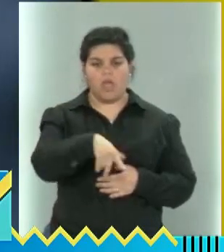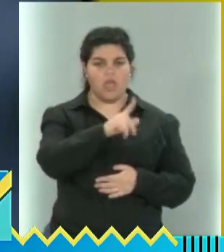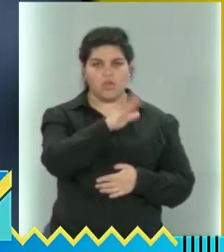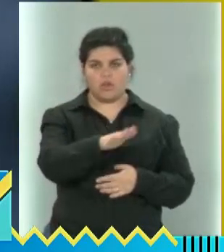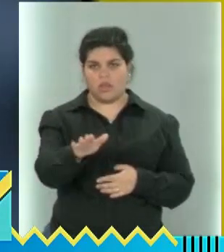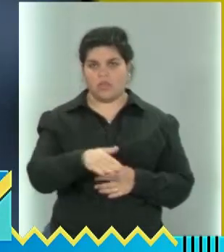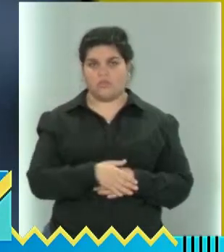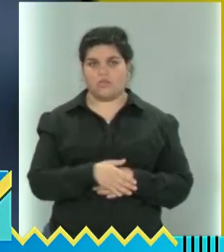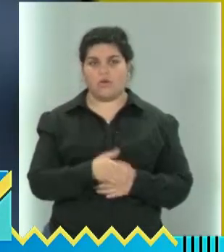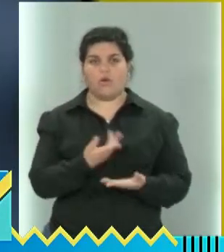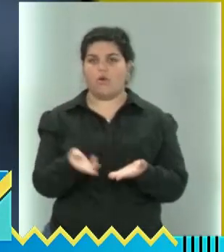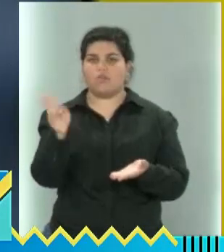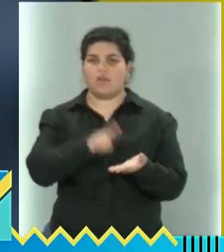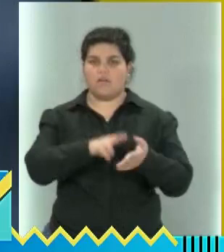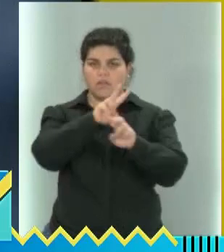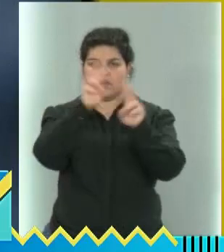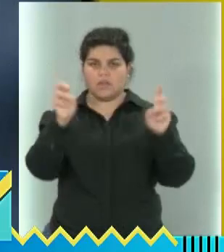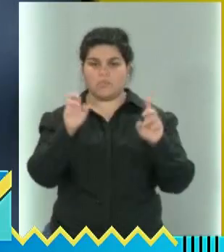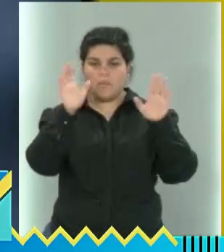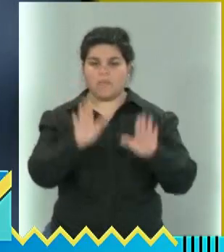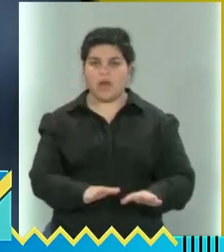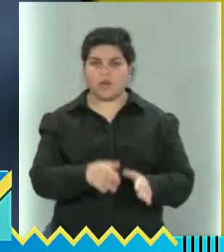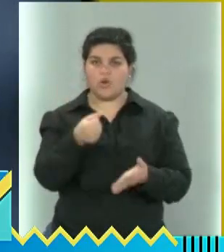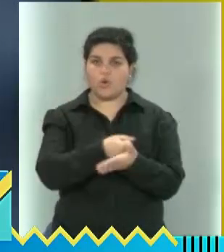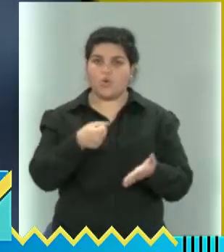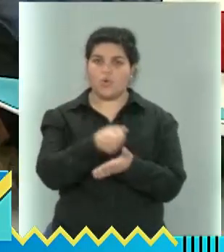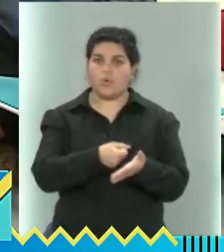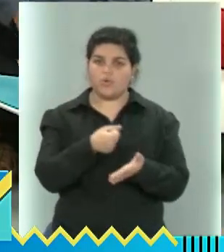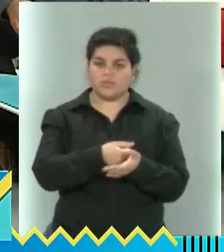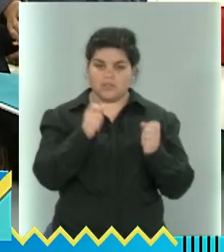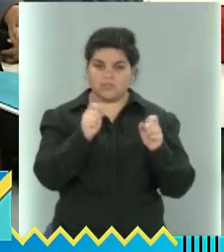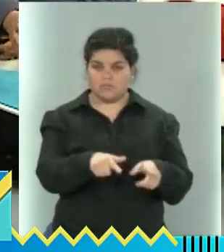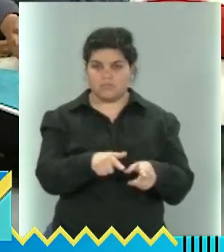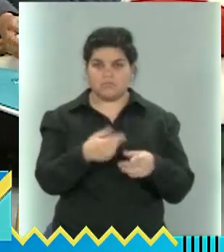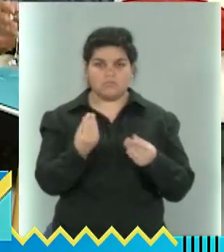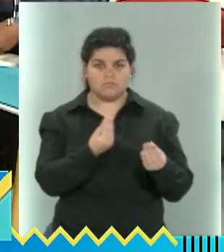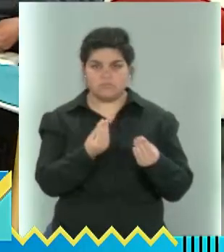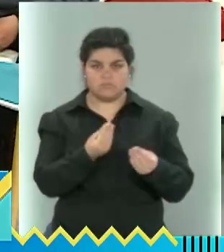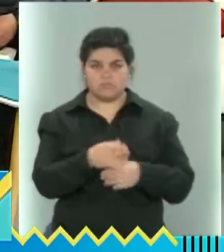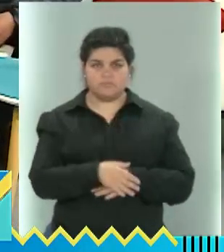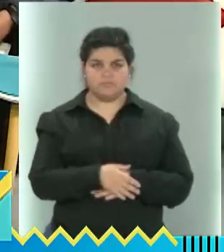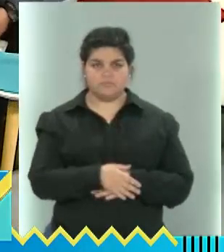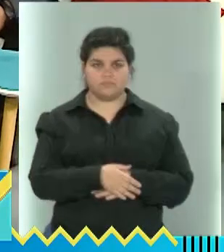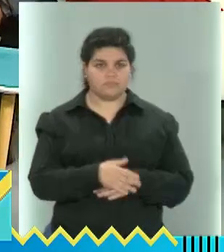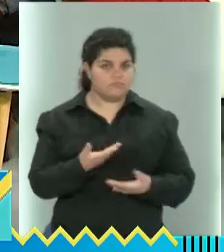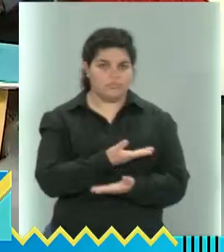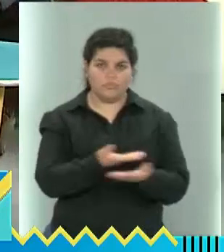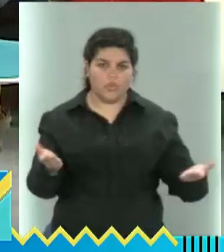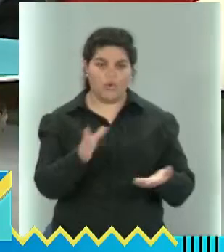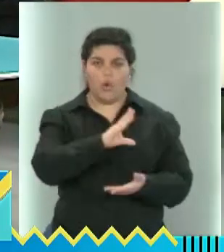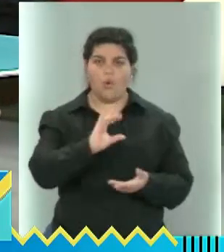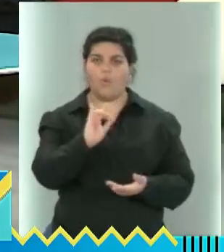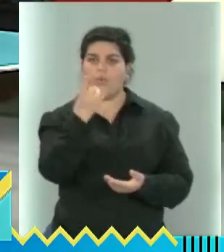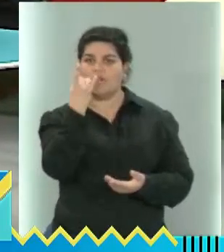tema volviendo a lo que es el paro docente y la lucha docente en sí, afecta a toda la universidad en sí, pero